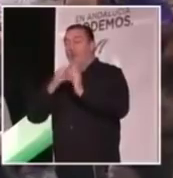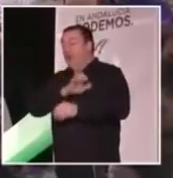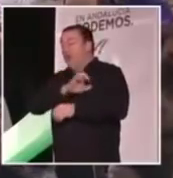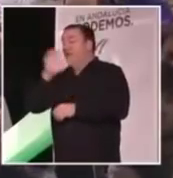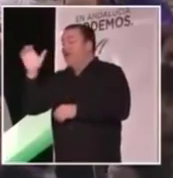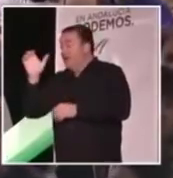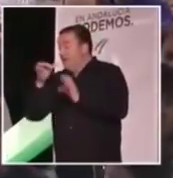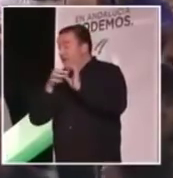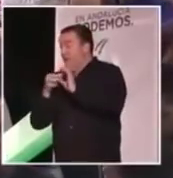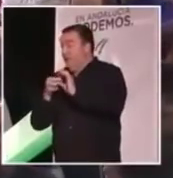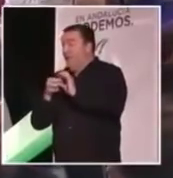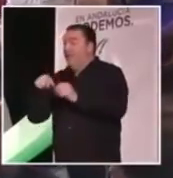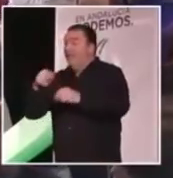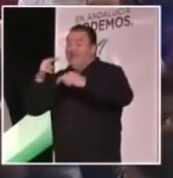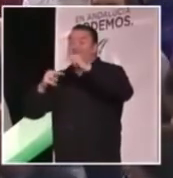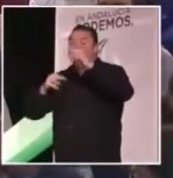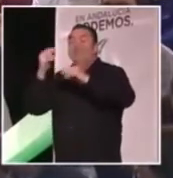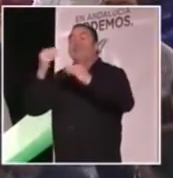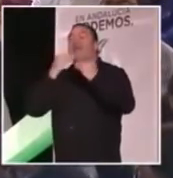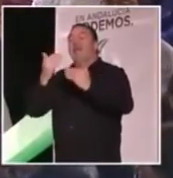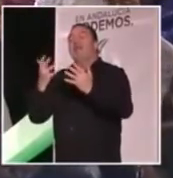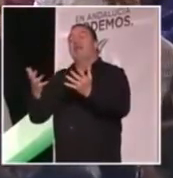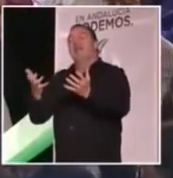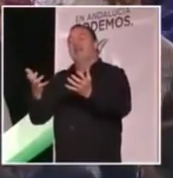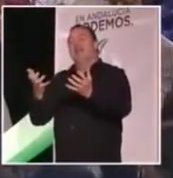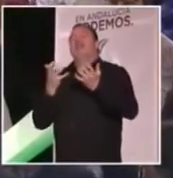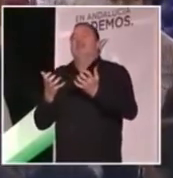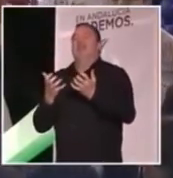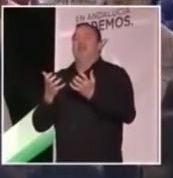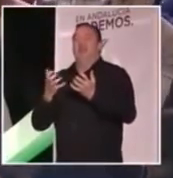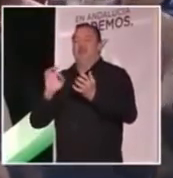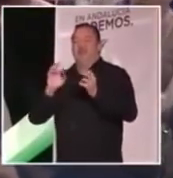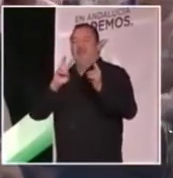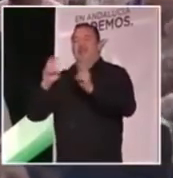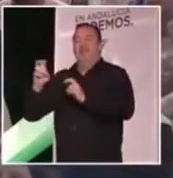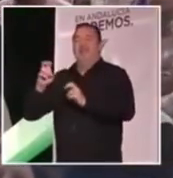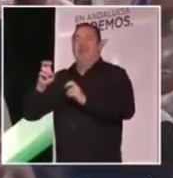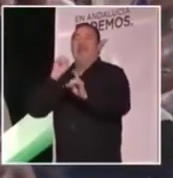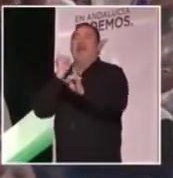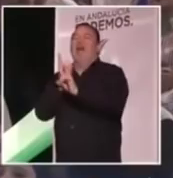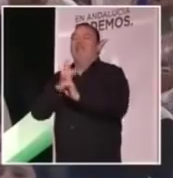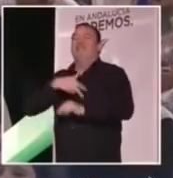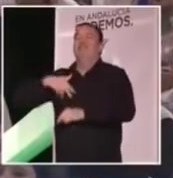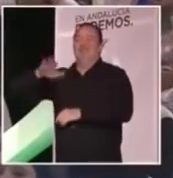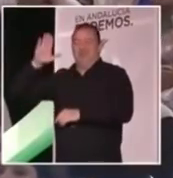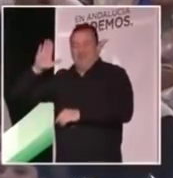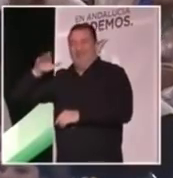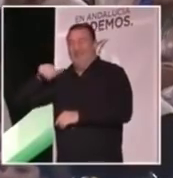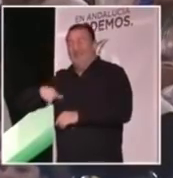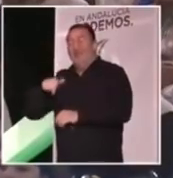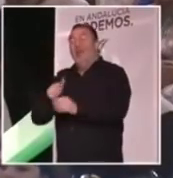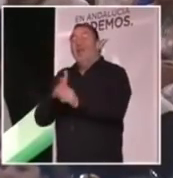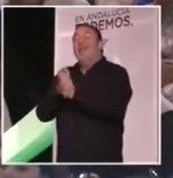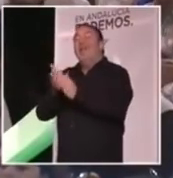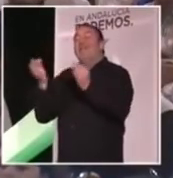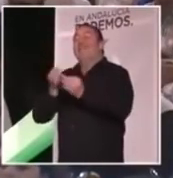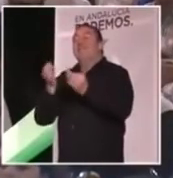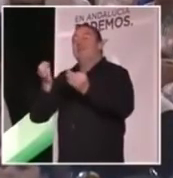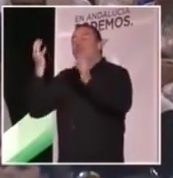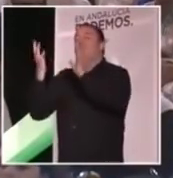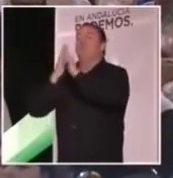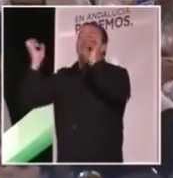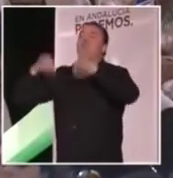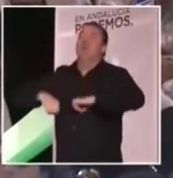El proyecto europeo se construyó sobre la victoria del antifascismo. El antifascismo significaba básicamente un contrato